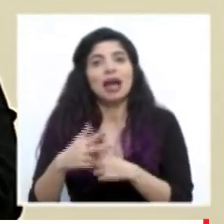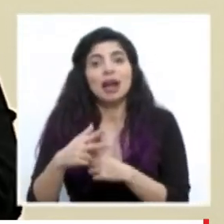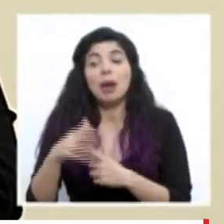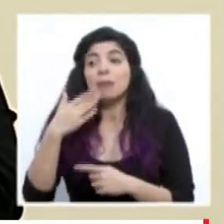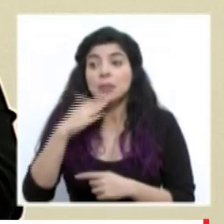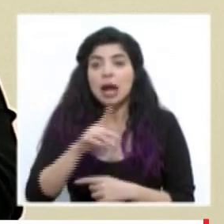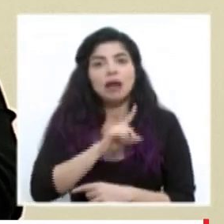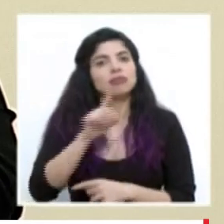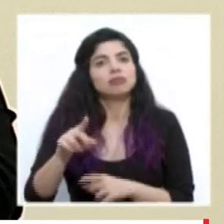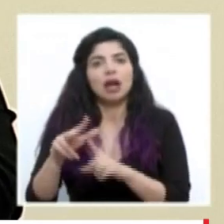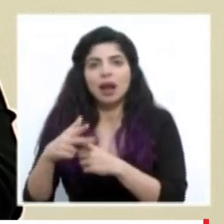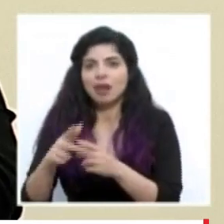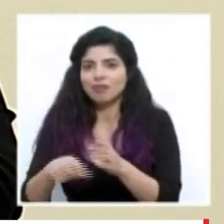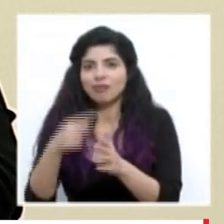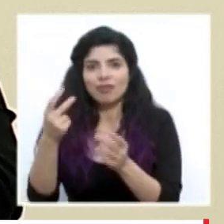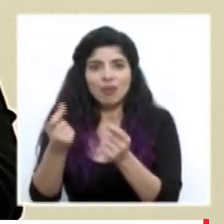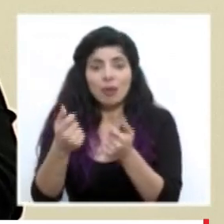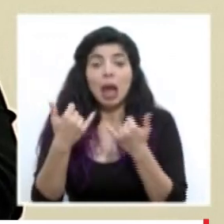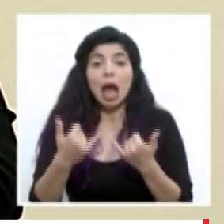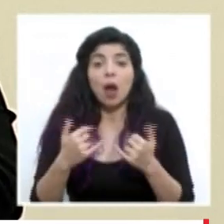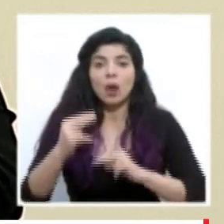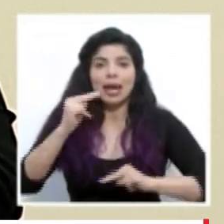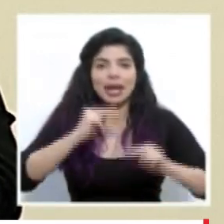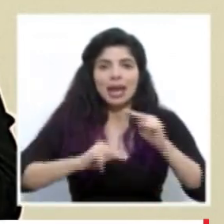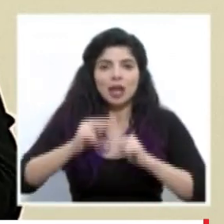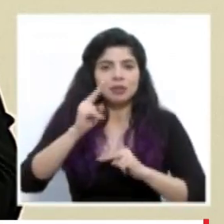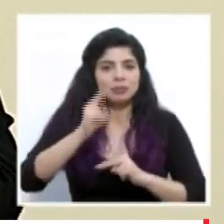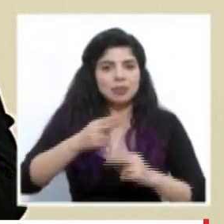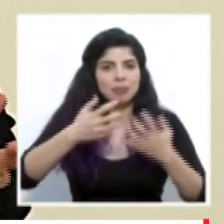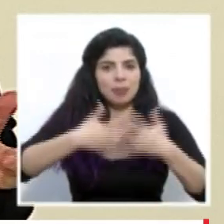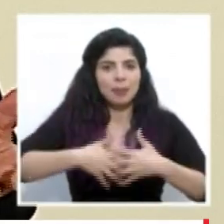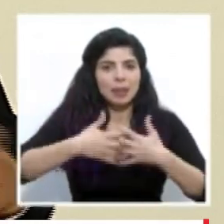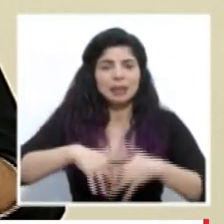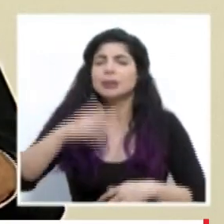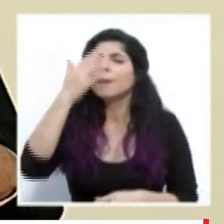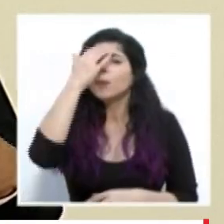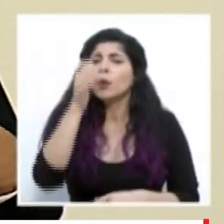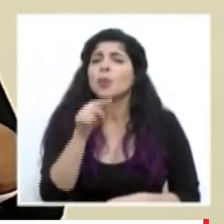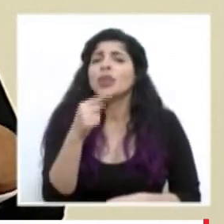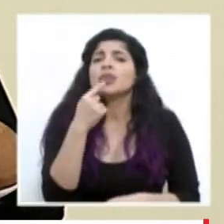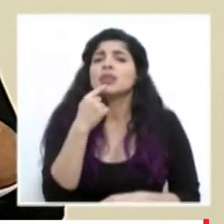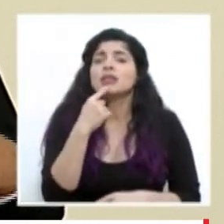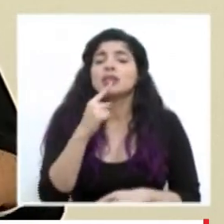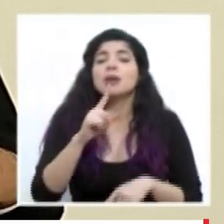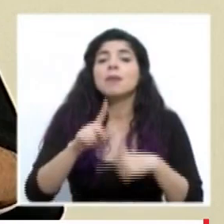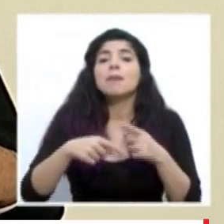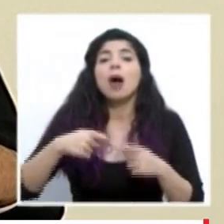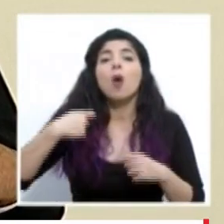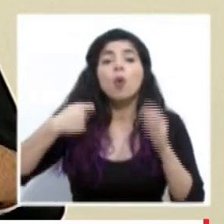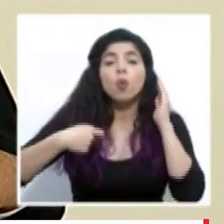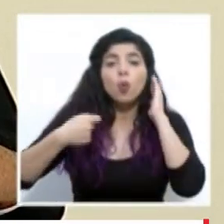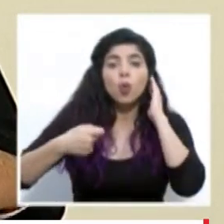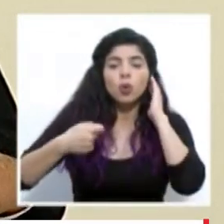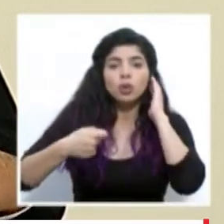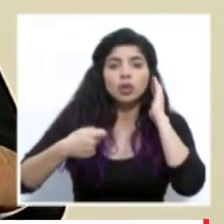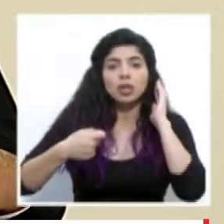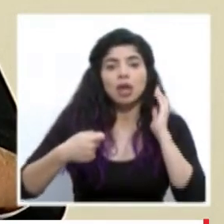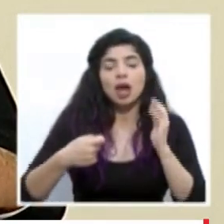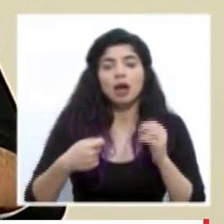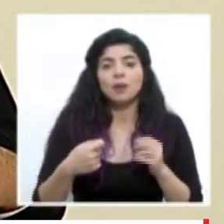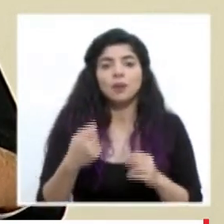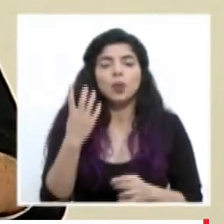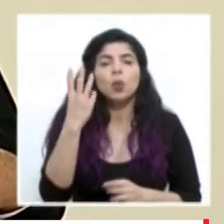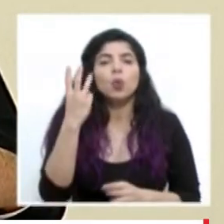falla. En estos momentos estamos en una negociación con esta empresa porque nos dijeron que nos iban a bajar la cuota de